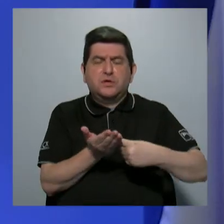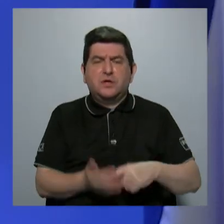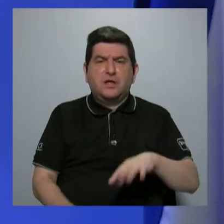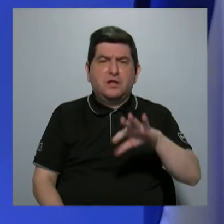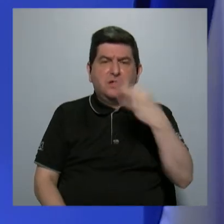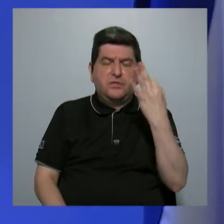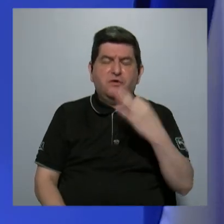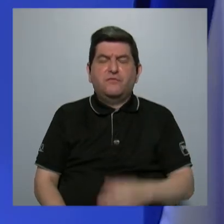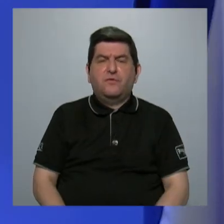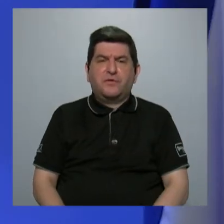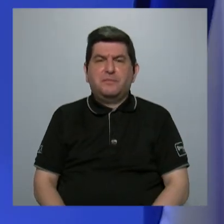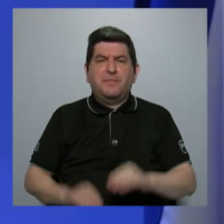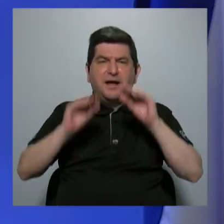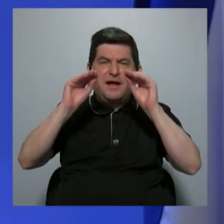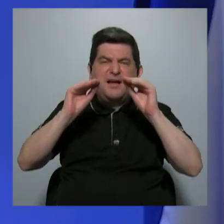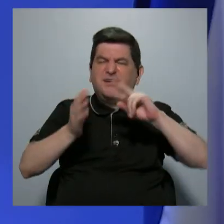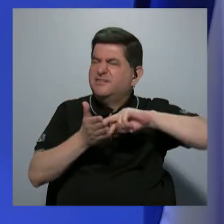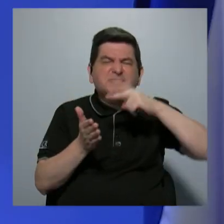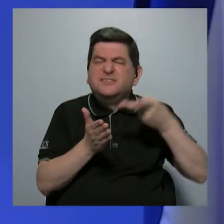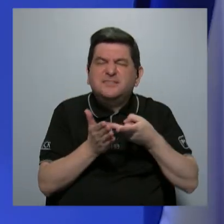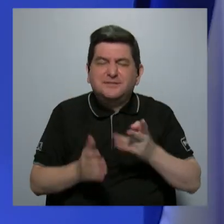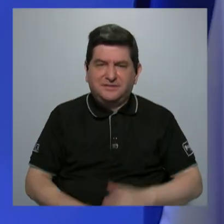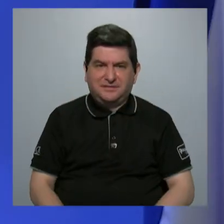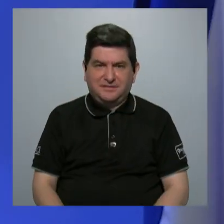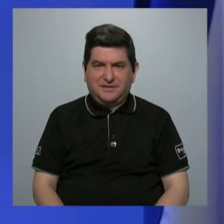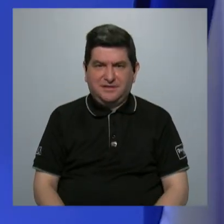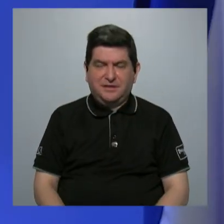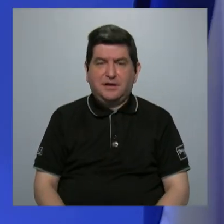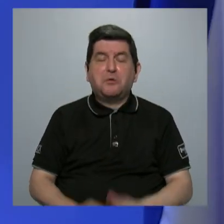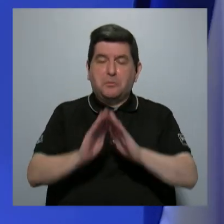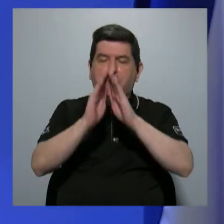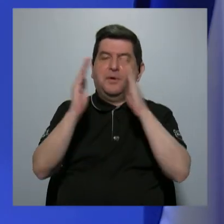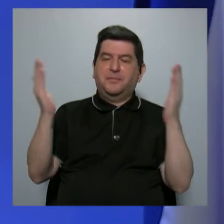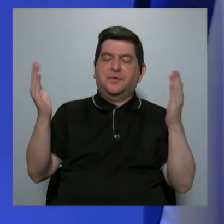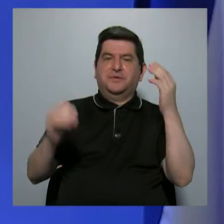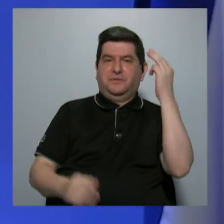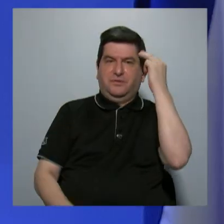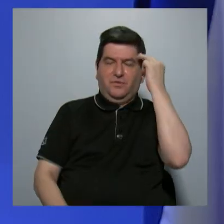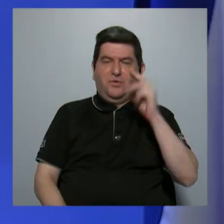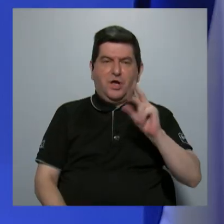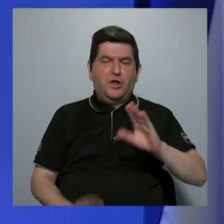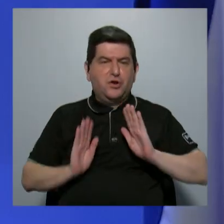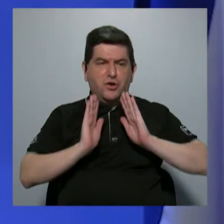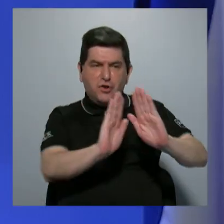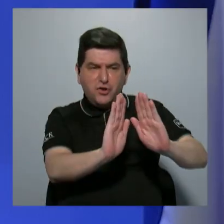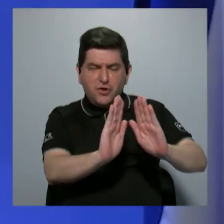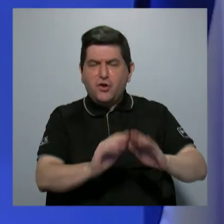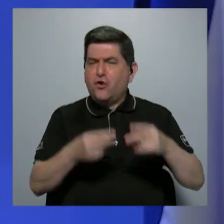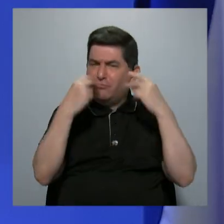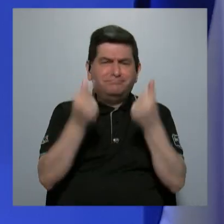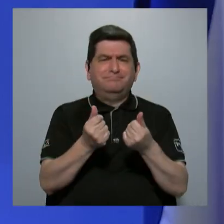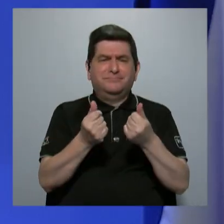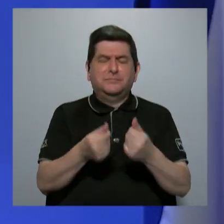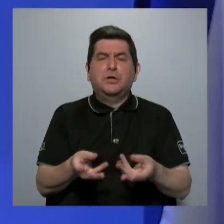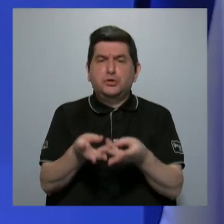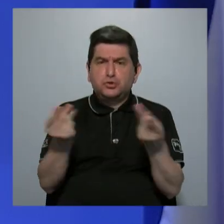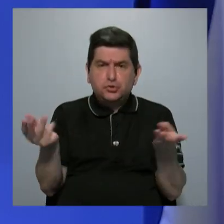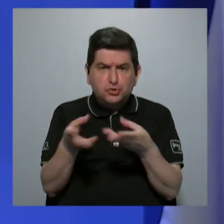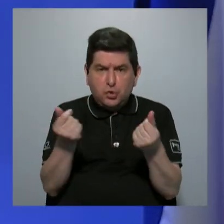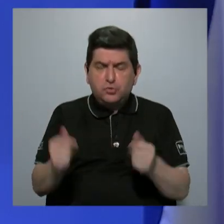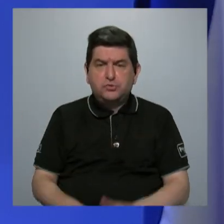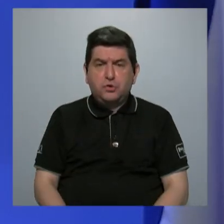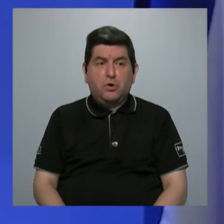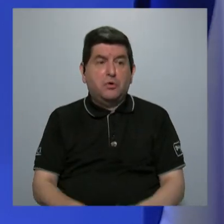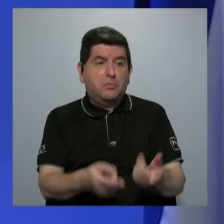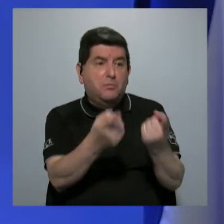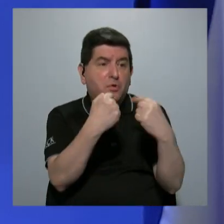tono académico. ¿Qué es un tono académico? Un tono de apertura que no rechaza a portas una solución porque